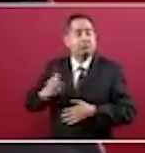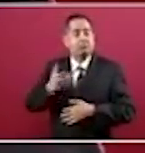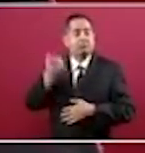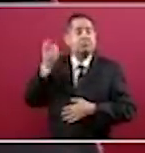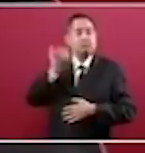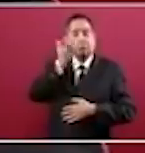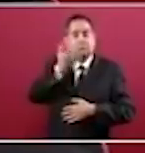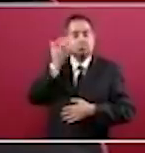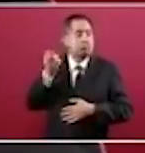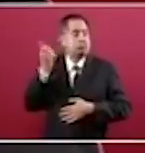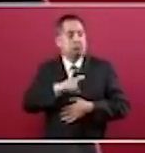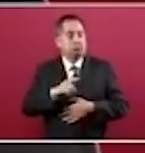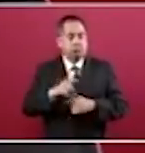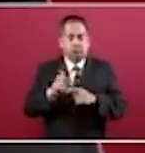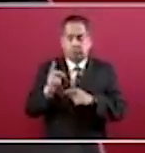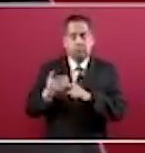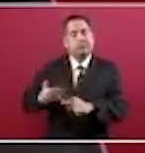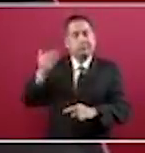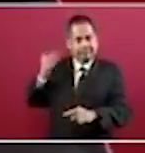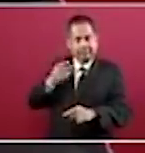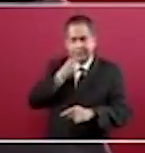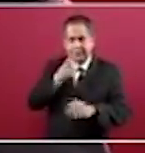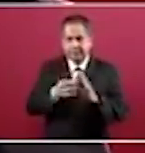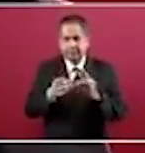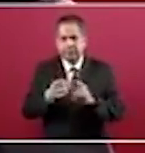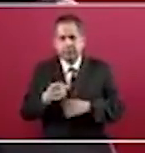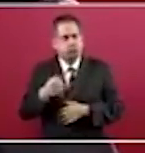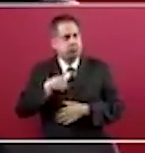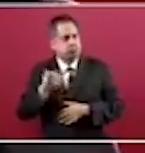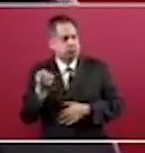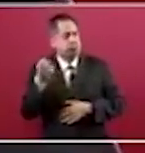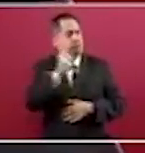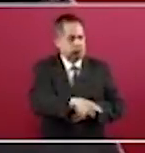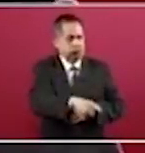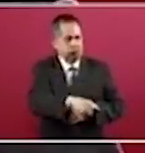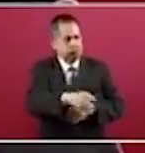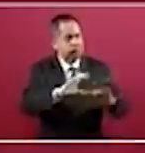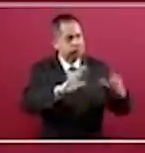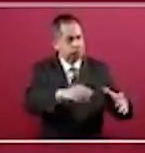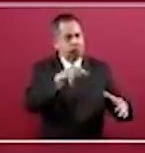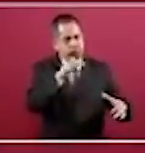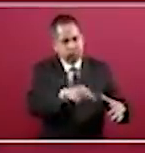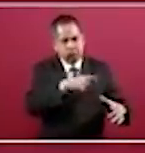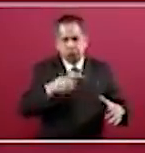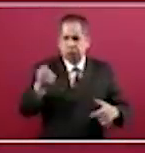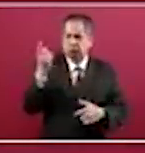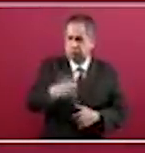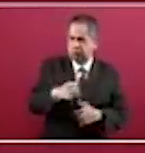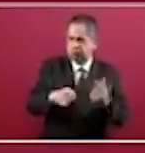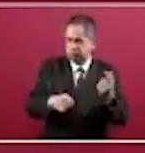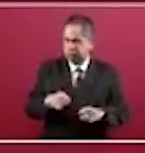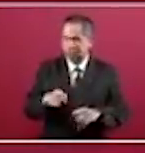de diciembre para atrás, a ordenar en el Congreso, a dar